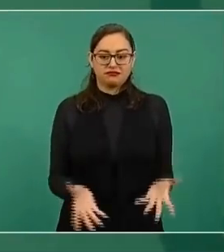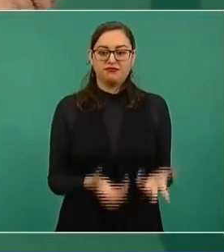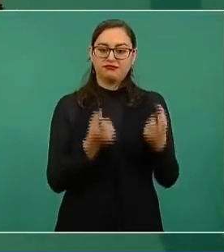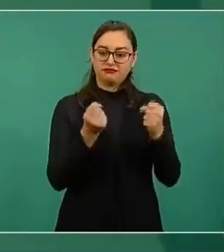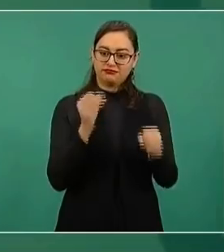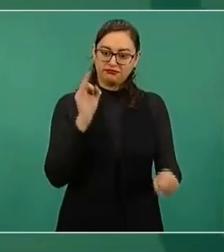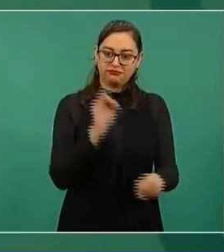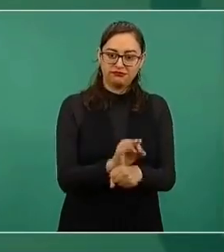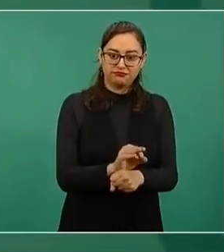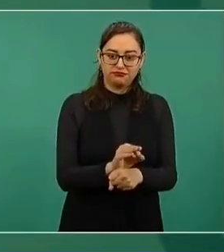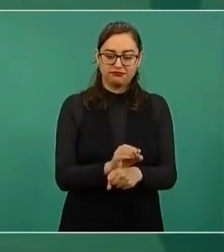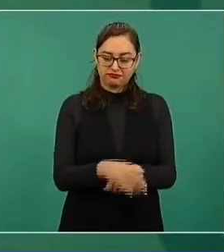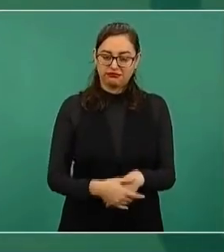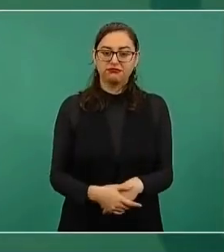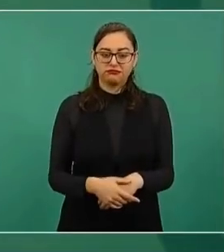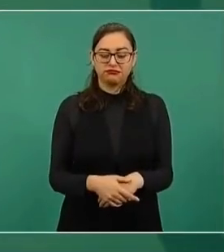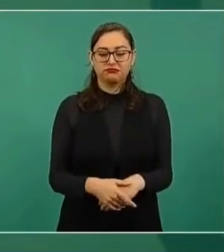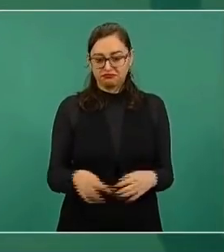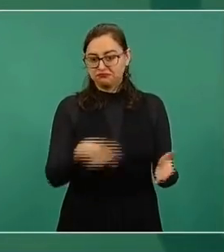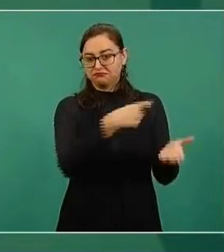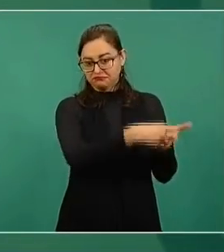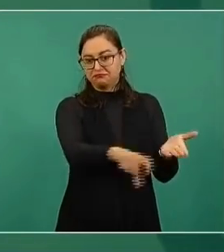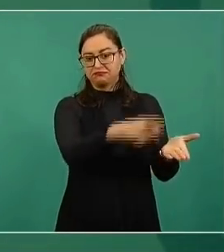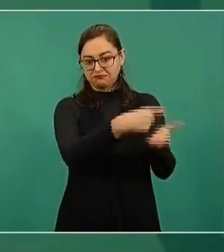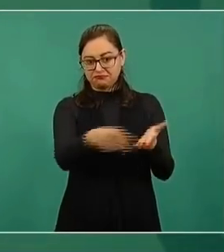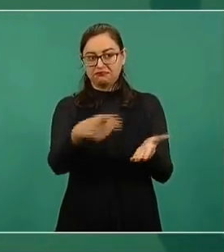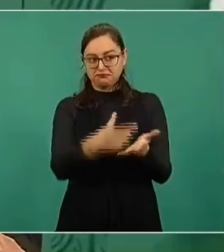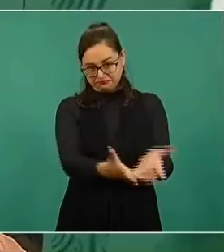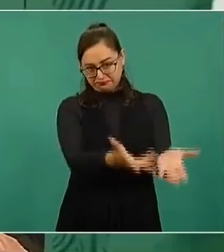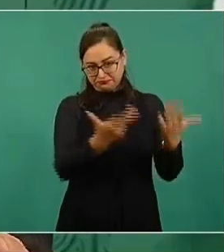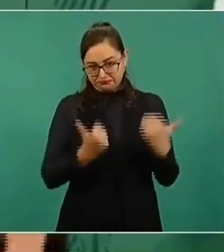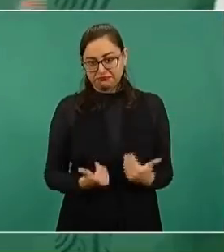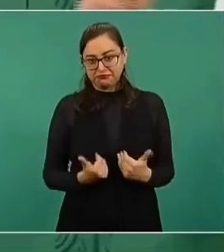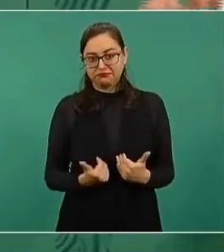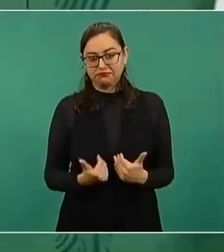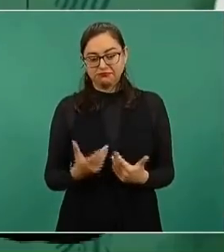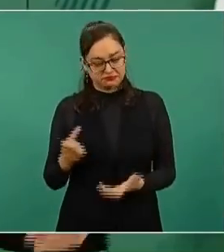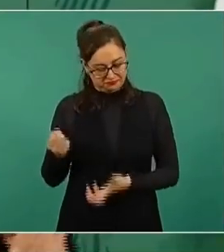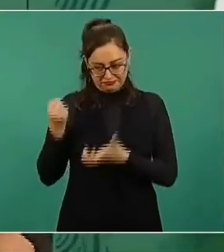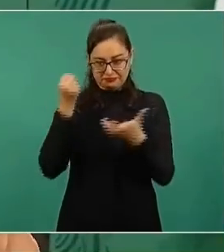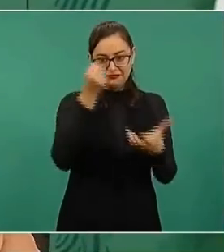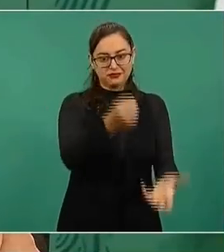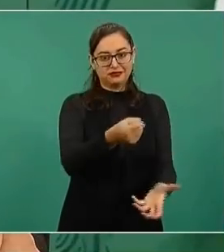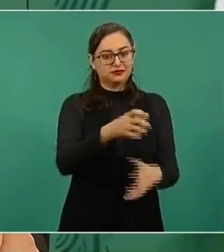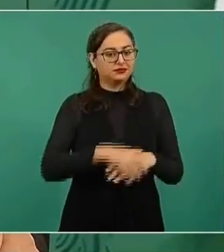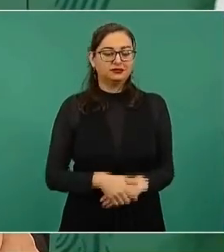les compra las acciones como un FOAPROA.